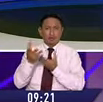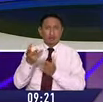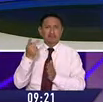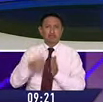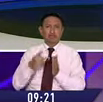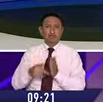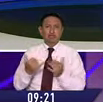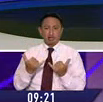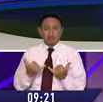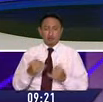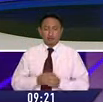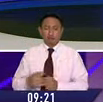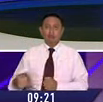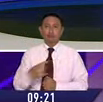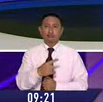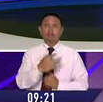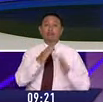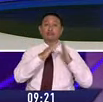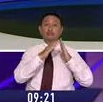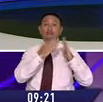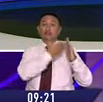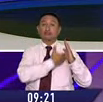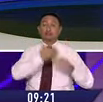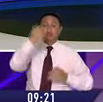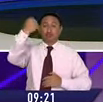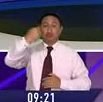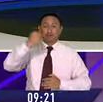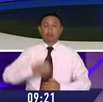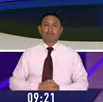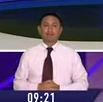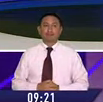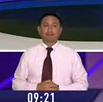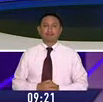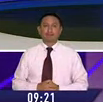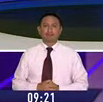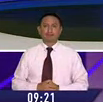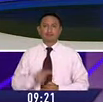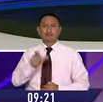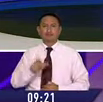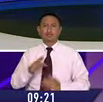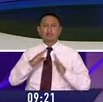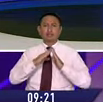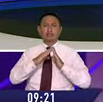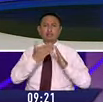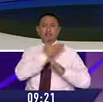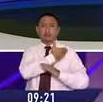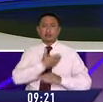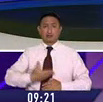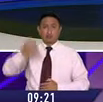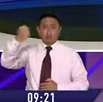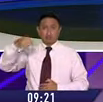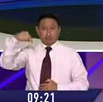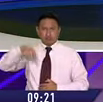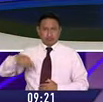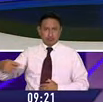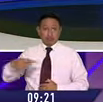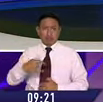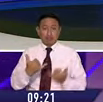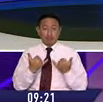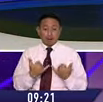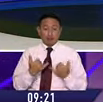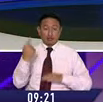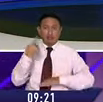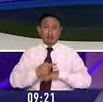lo último que ha acontecido en esa localidad. Hay mucho movimiento en el Palacio Carondelet, actividades en las cuales hoy